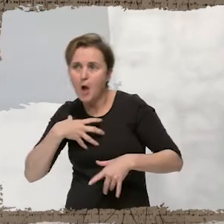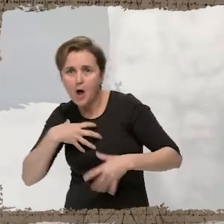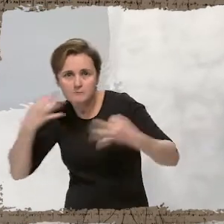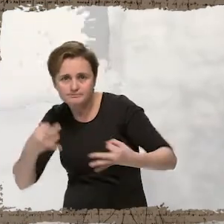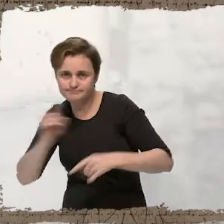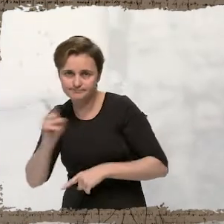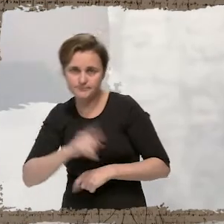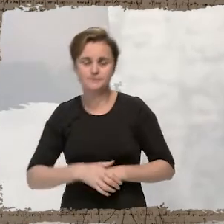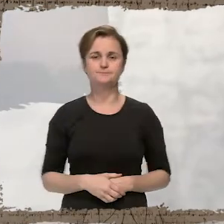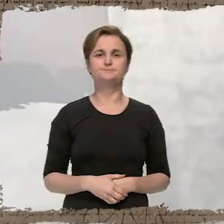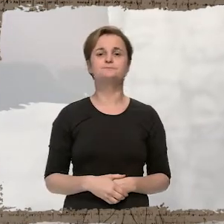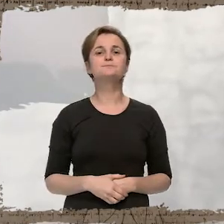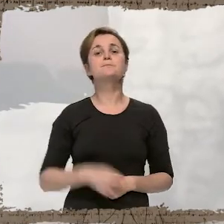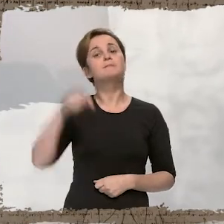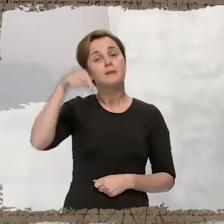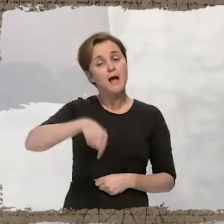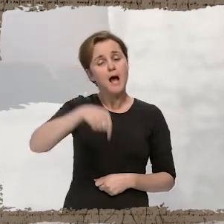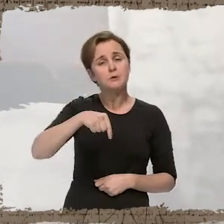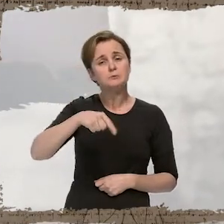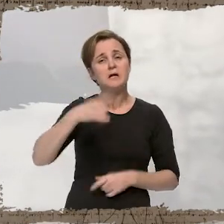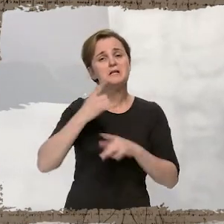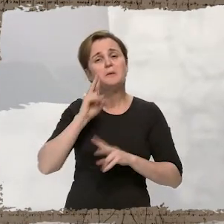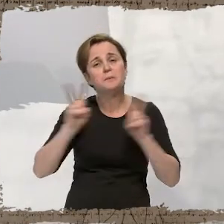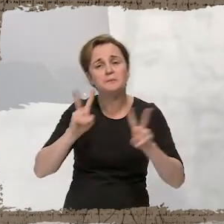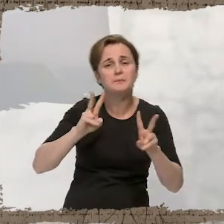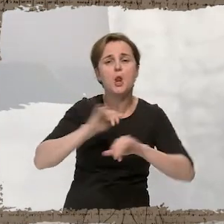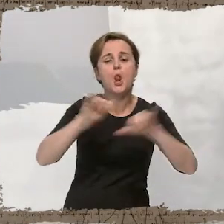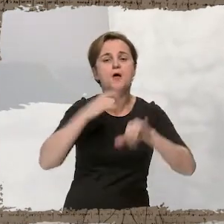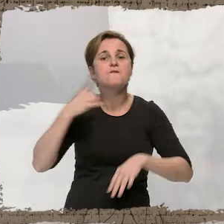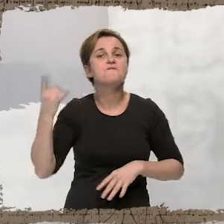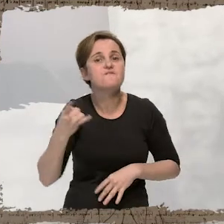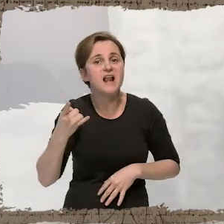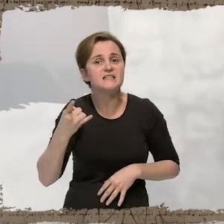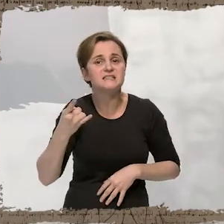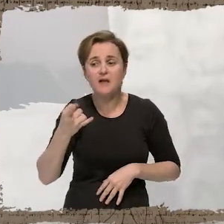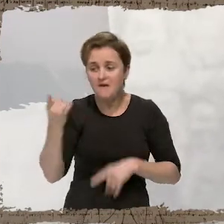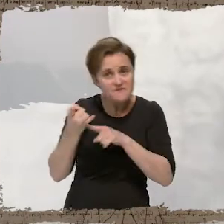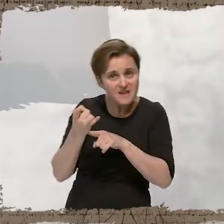confiables actualmente escuchamos hablar mucho de ellos